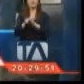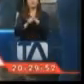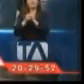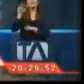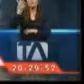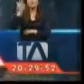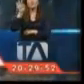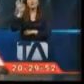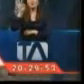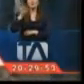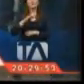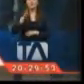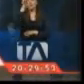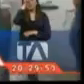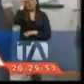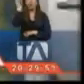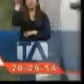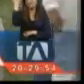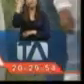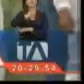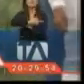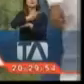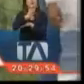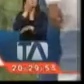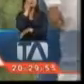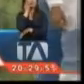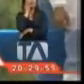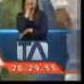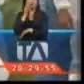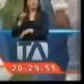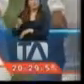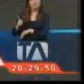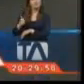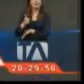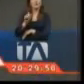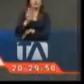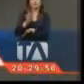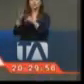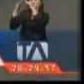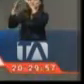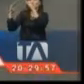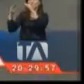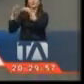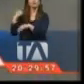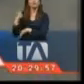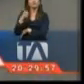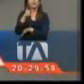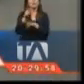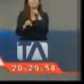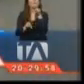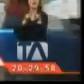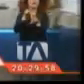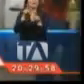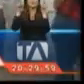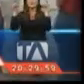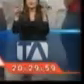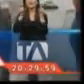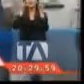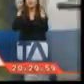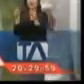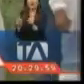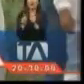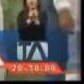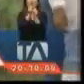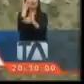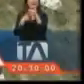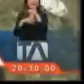19 años de edad. El domingo pasado, en el Día de las Madres, salió de su casa ubicada en Petrillo, rumbo a Playas. Iba a celebrarse en compañía